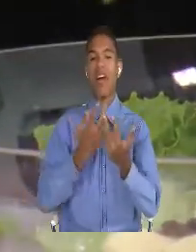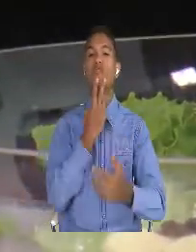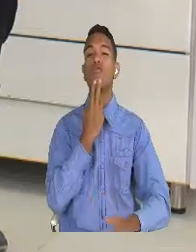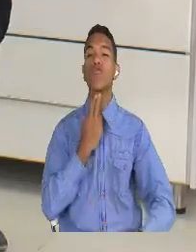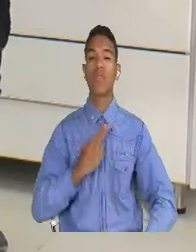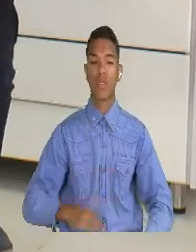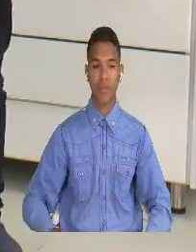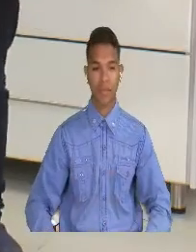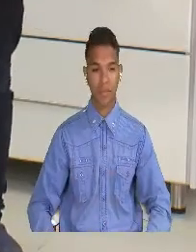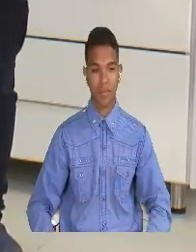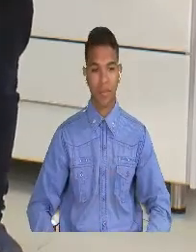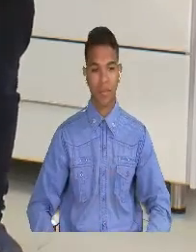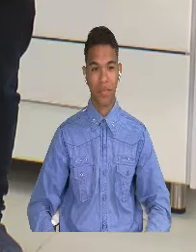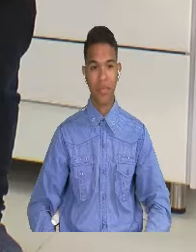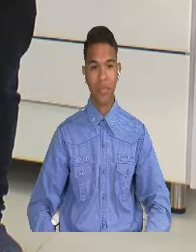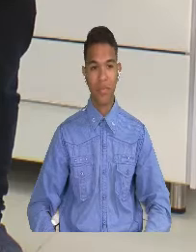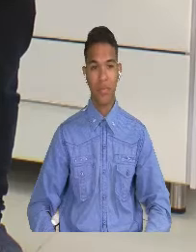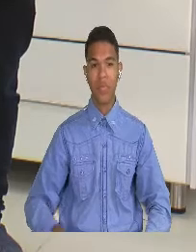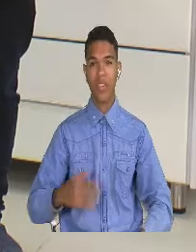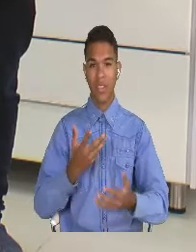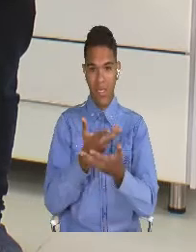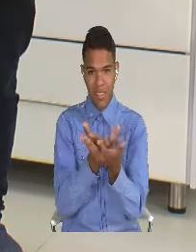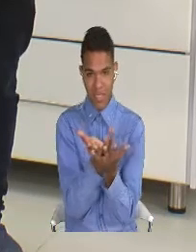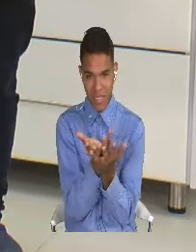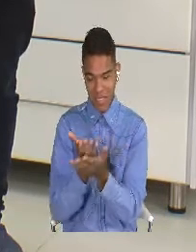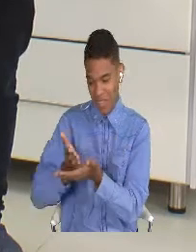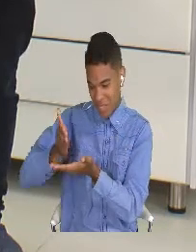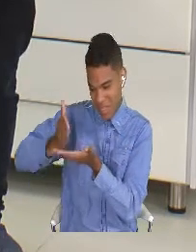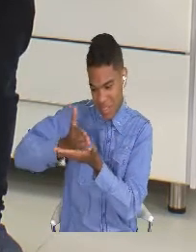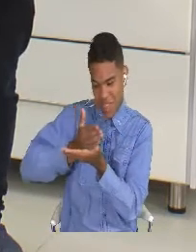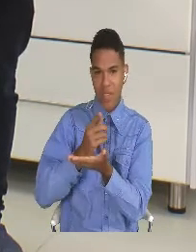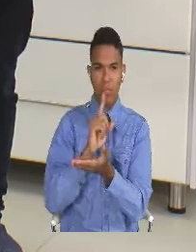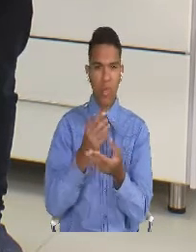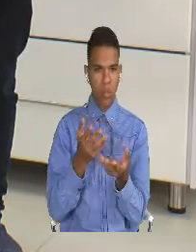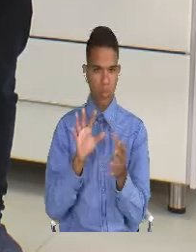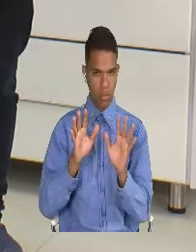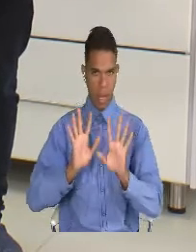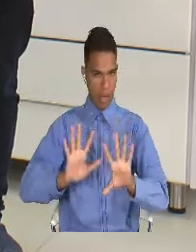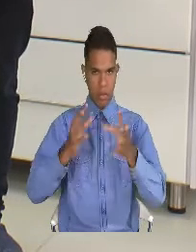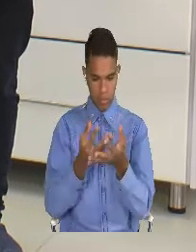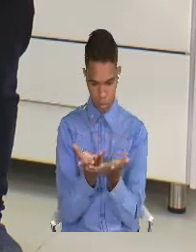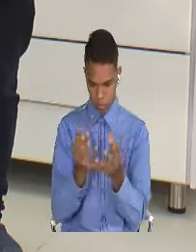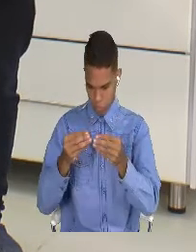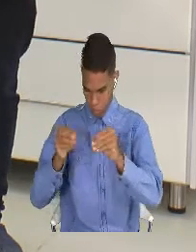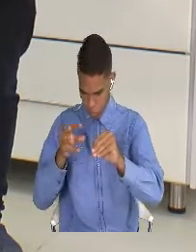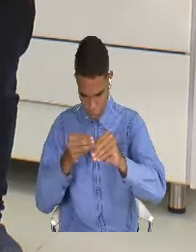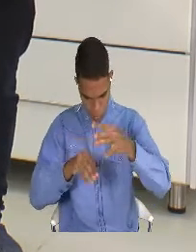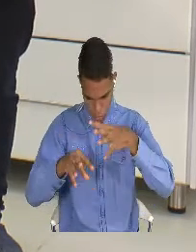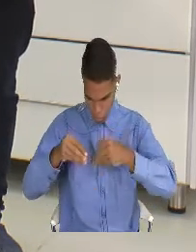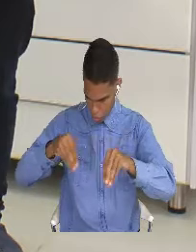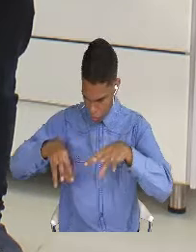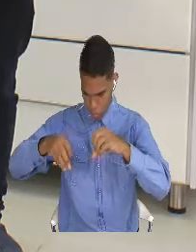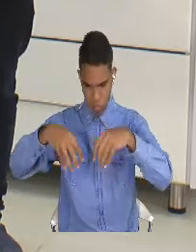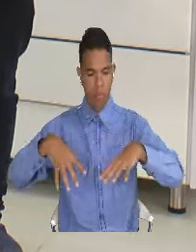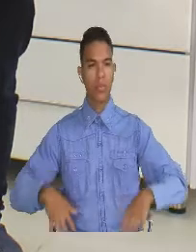vamos a ver. No voy a picar nuestra lechuga, voy a hacer es escrotarla un poquitico, que quede gruesita.